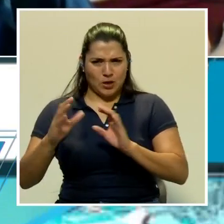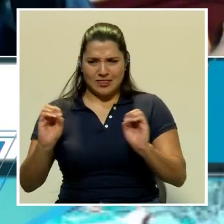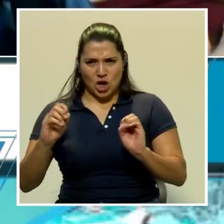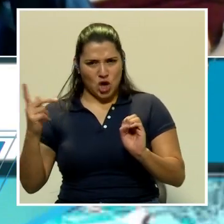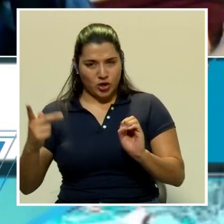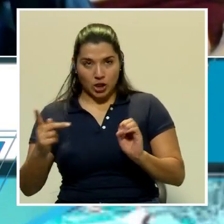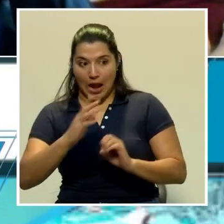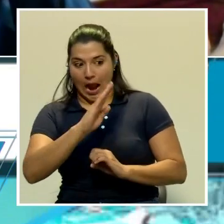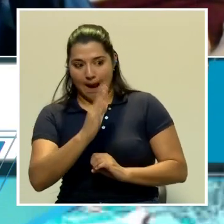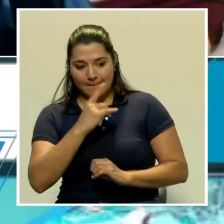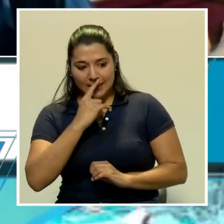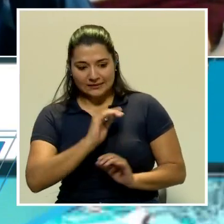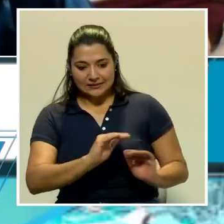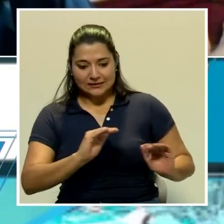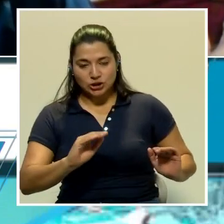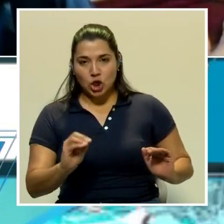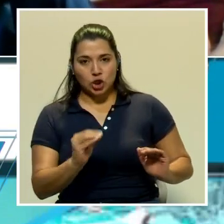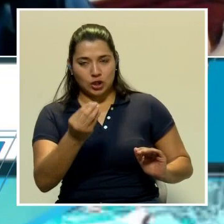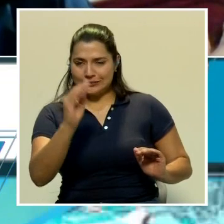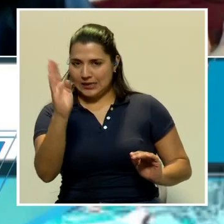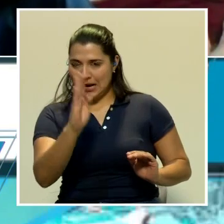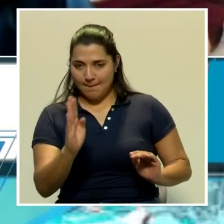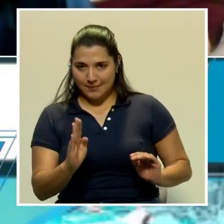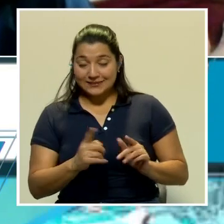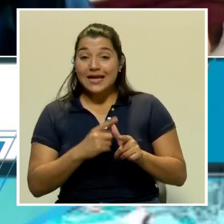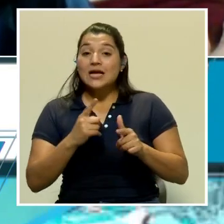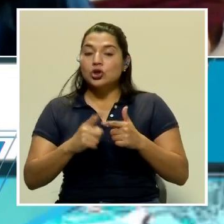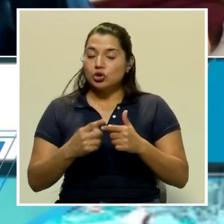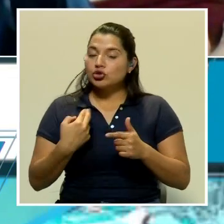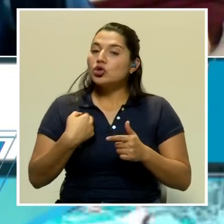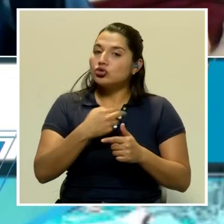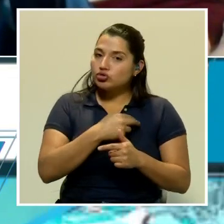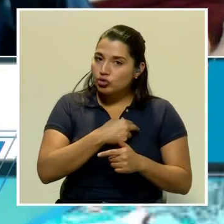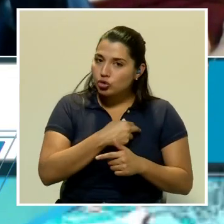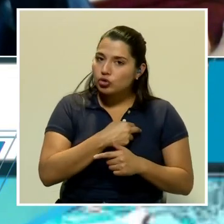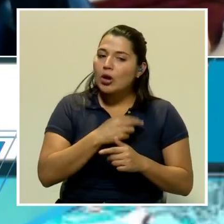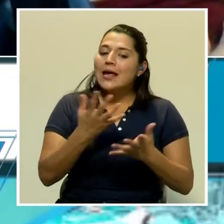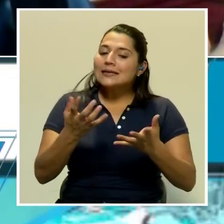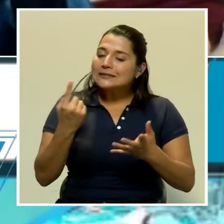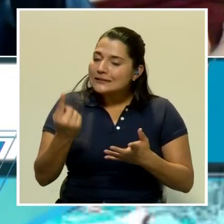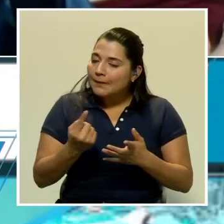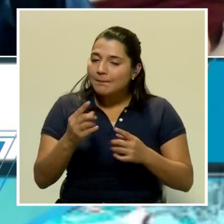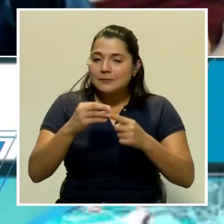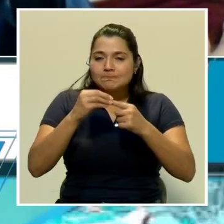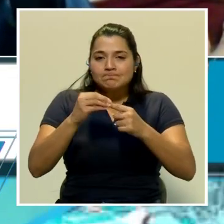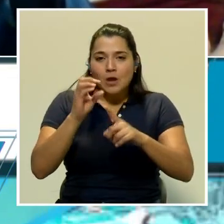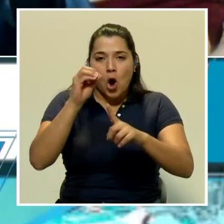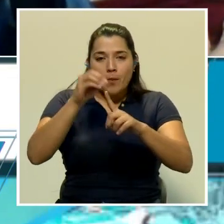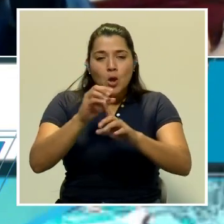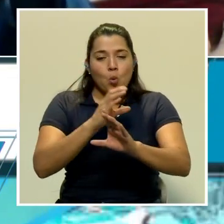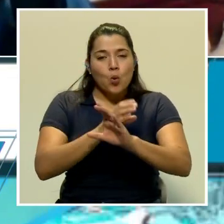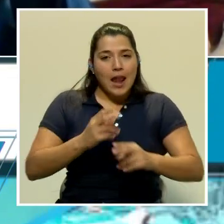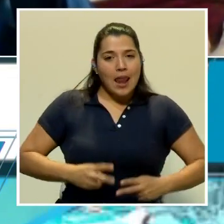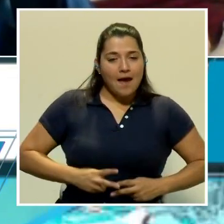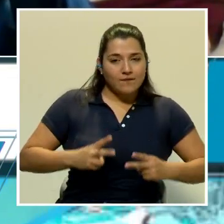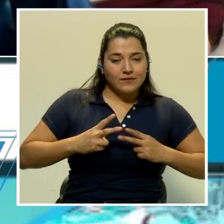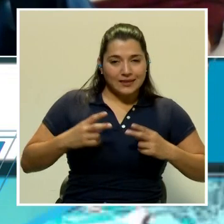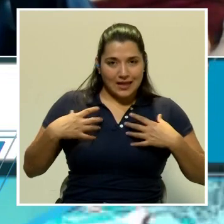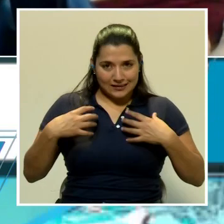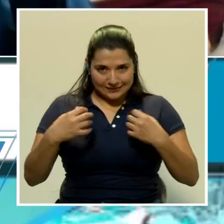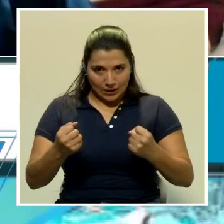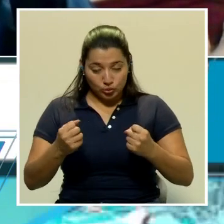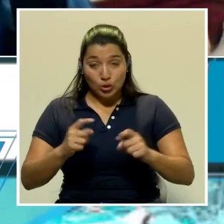ningún adolescente. Entonces, bajo la premisa principal de mantener la vida y la salud, de ahí seguiremos trabajando. Lo que